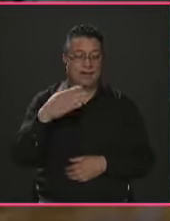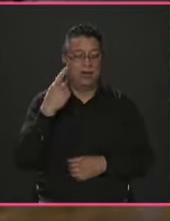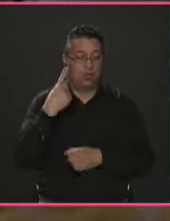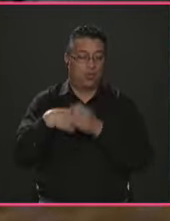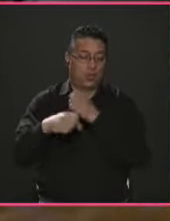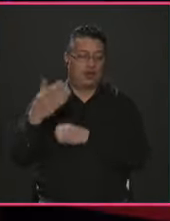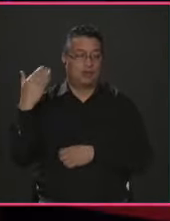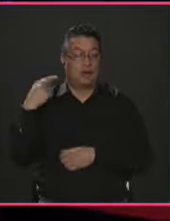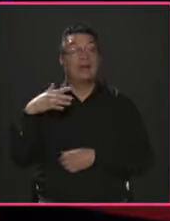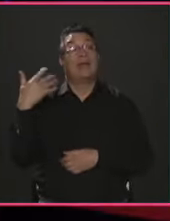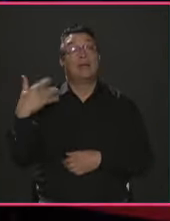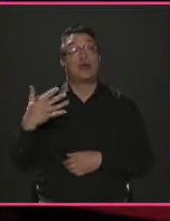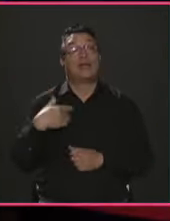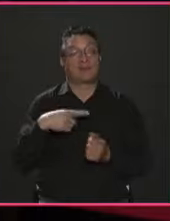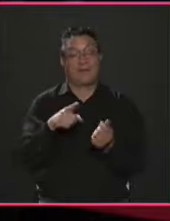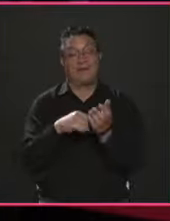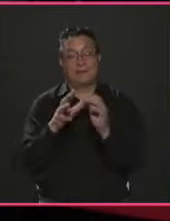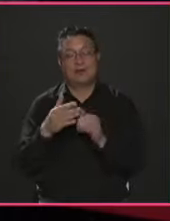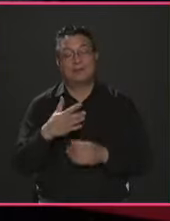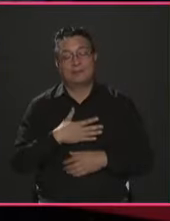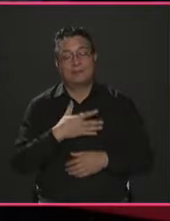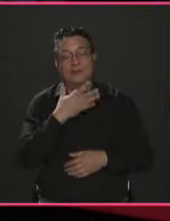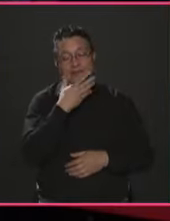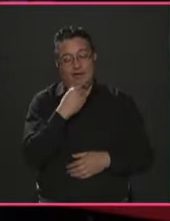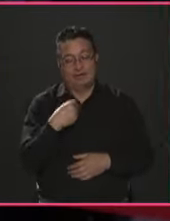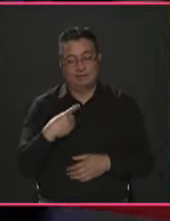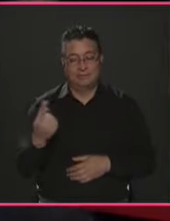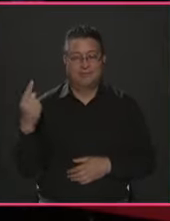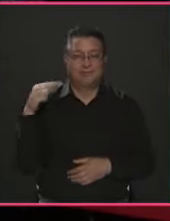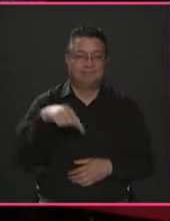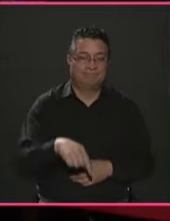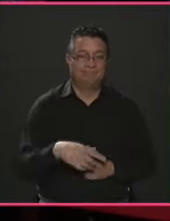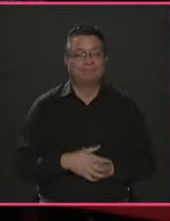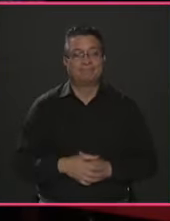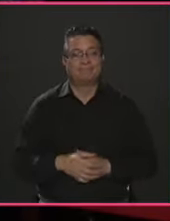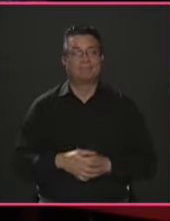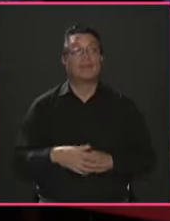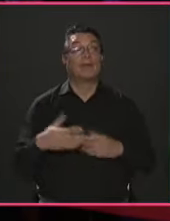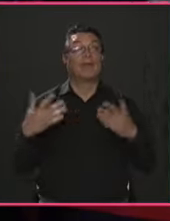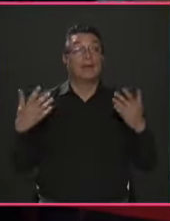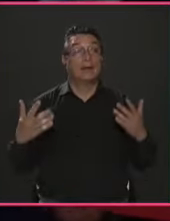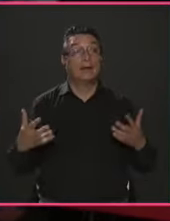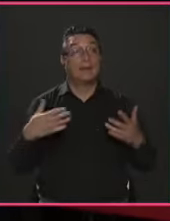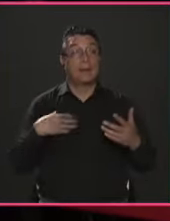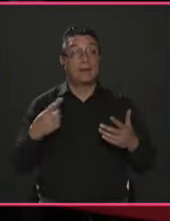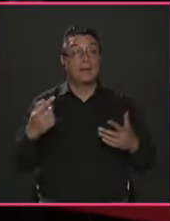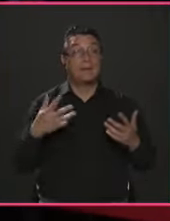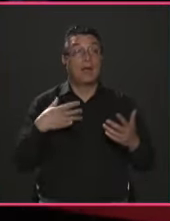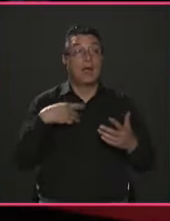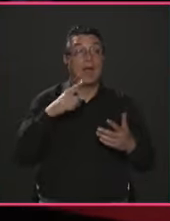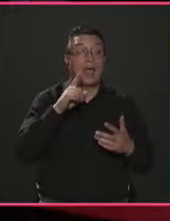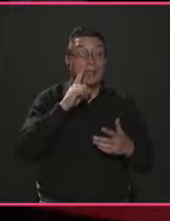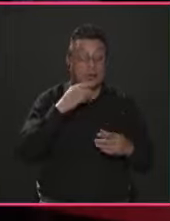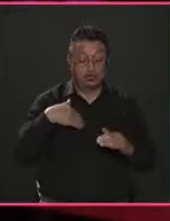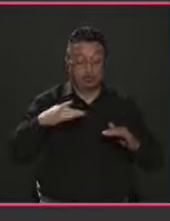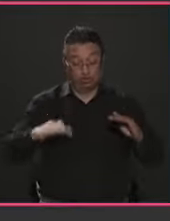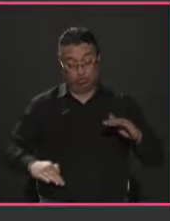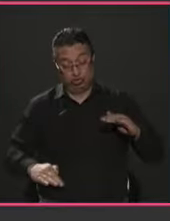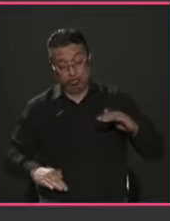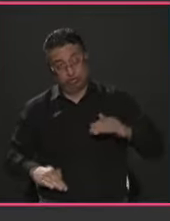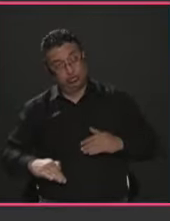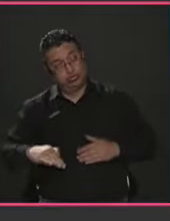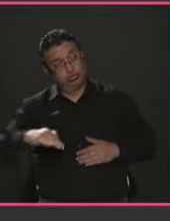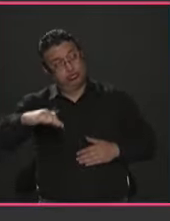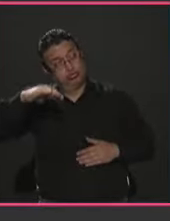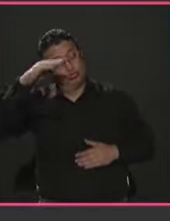Entonces es algo importante en la familia y para mí es muy bonito poder estar acá creo que el tener a alguien desde chico que